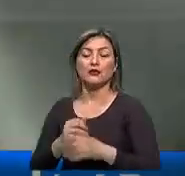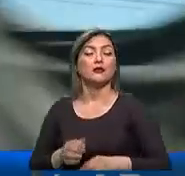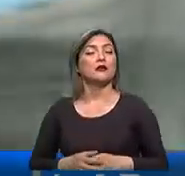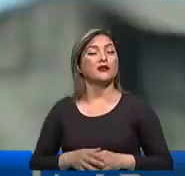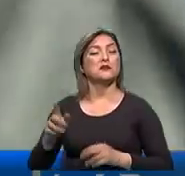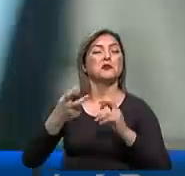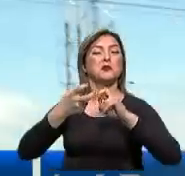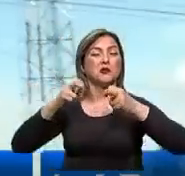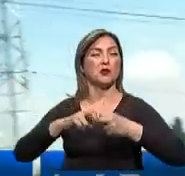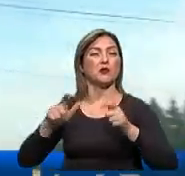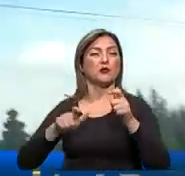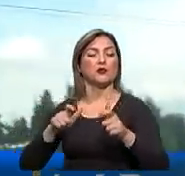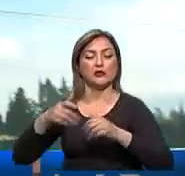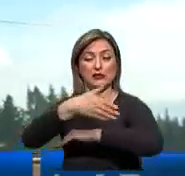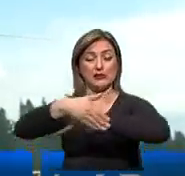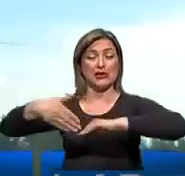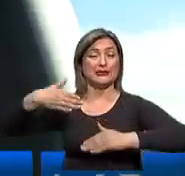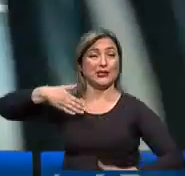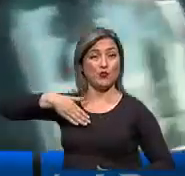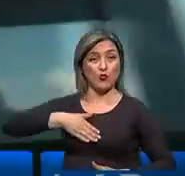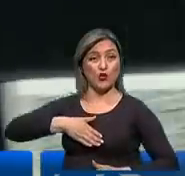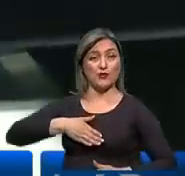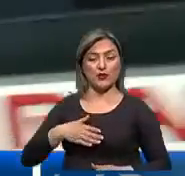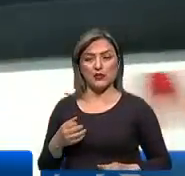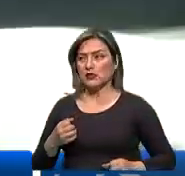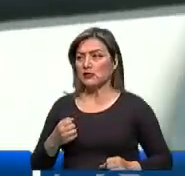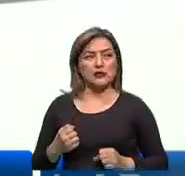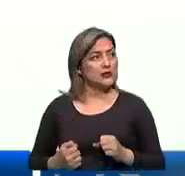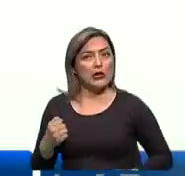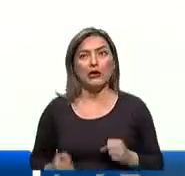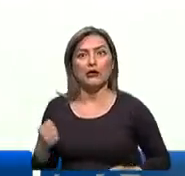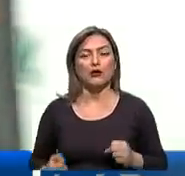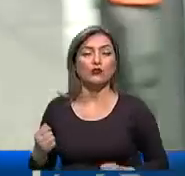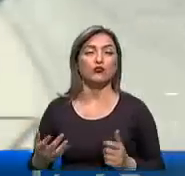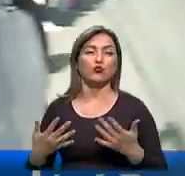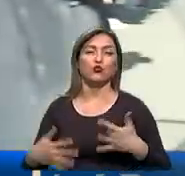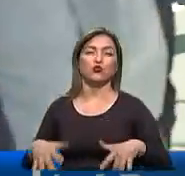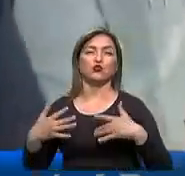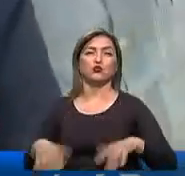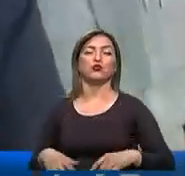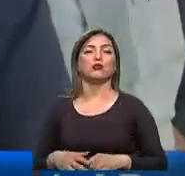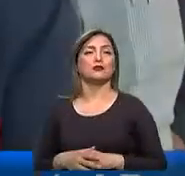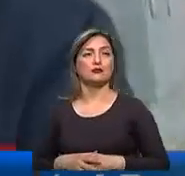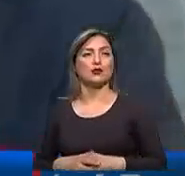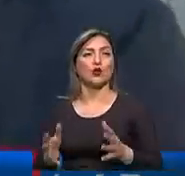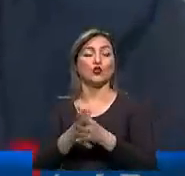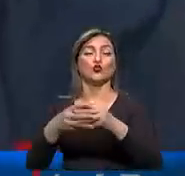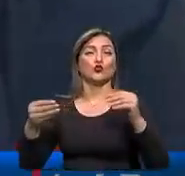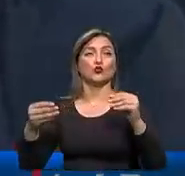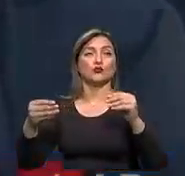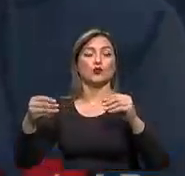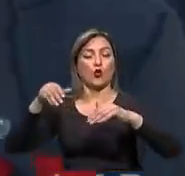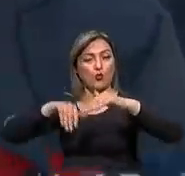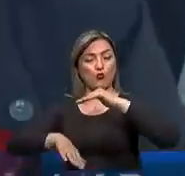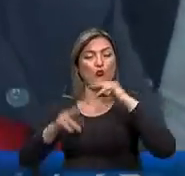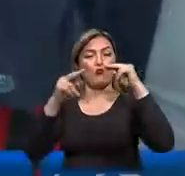que la gente tiene que cruzar la Simón Bolívar corriendo de extremo a extremo, o la alternativa es cruzar justamente por